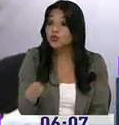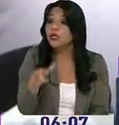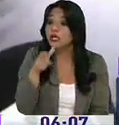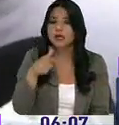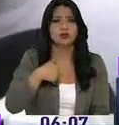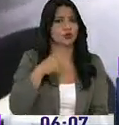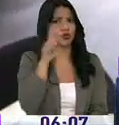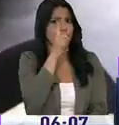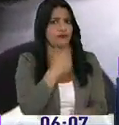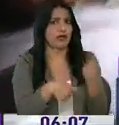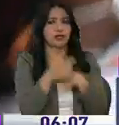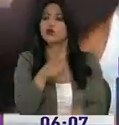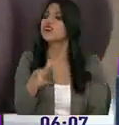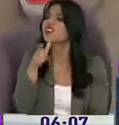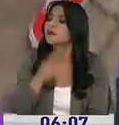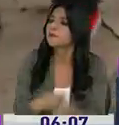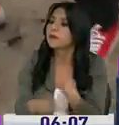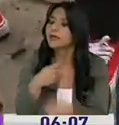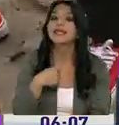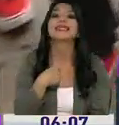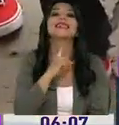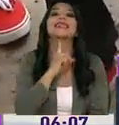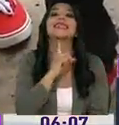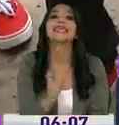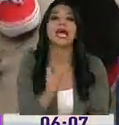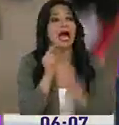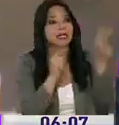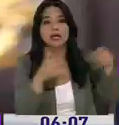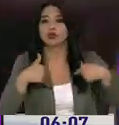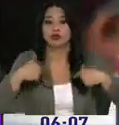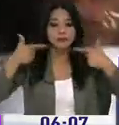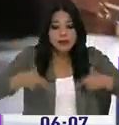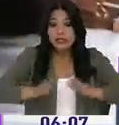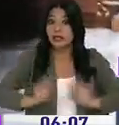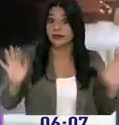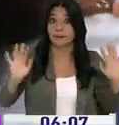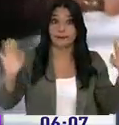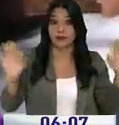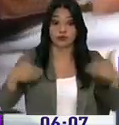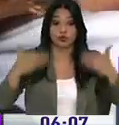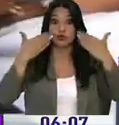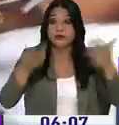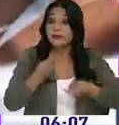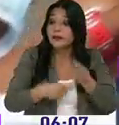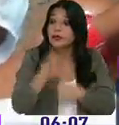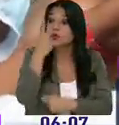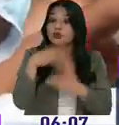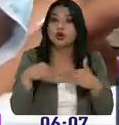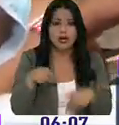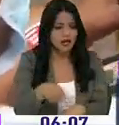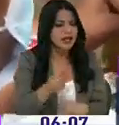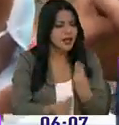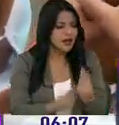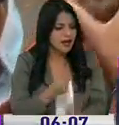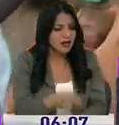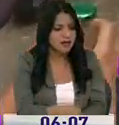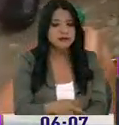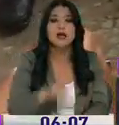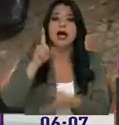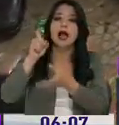no la vendo. ¿Quién está vendiendo? Una tía que está por allá. Yo no sé dónde está. Está vendiendo un dólar. ¿Esto qué es esto? Es